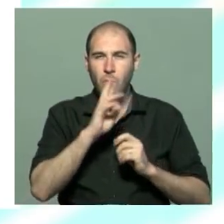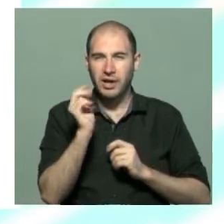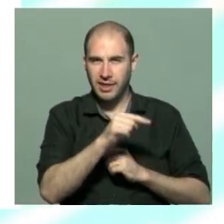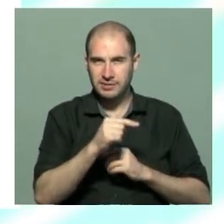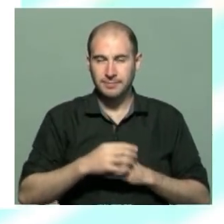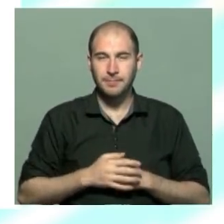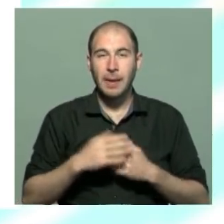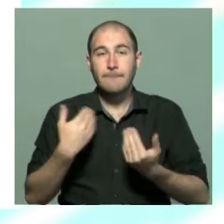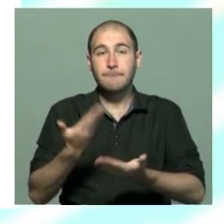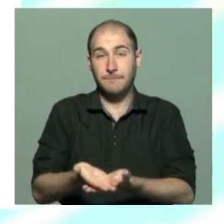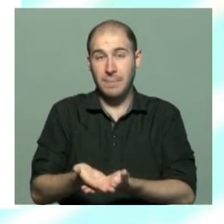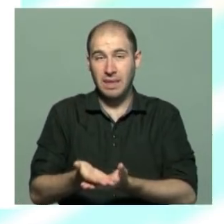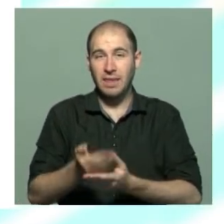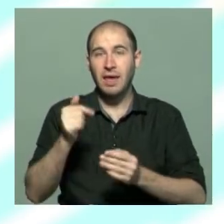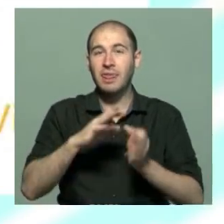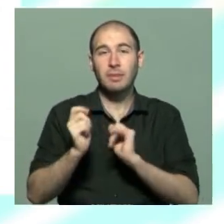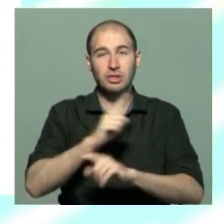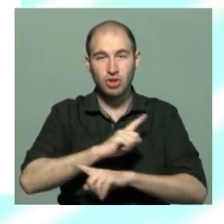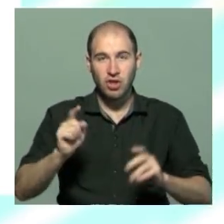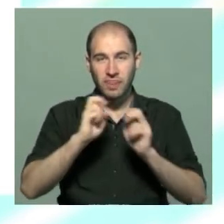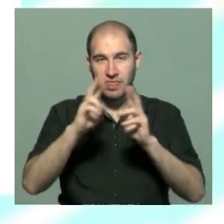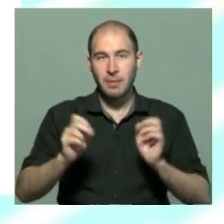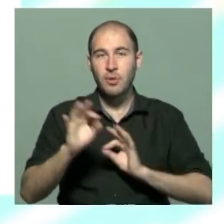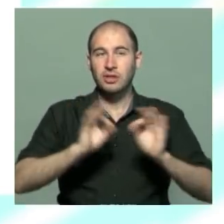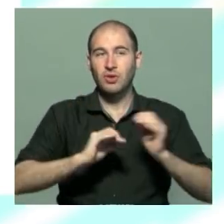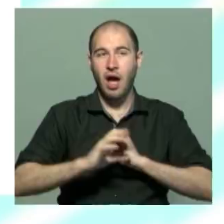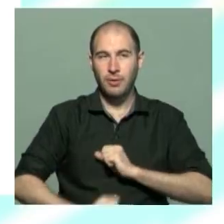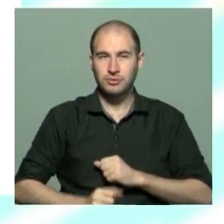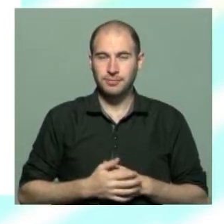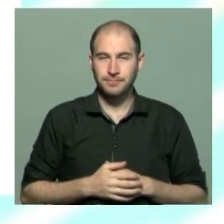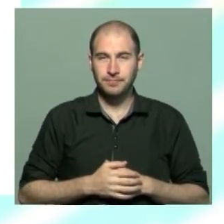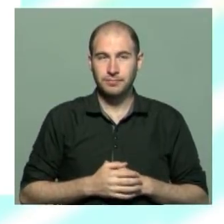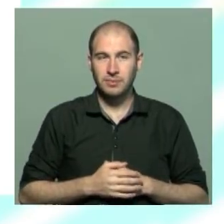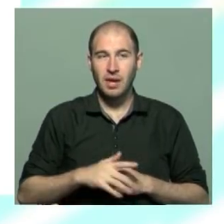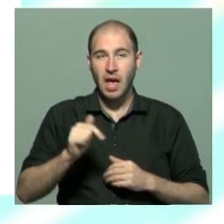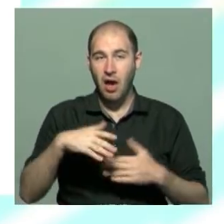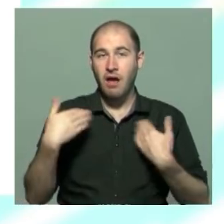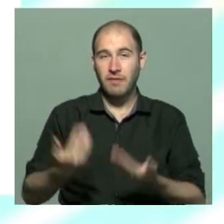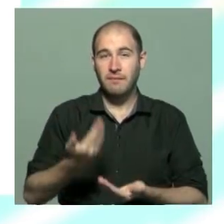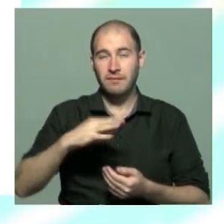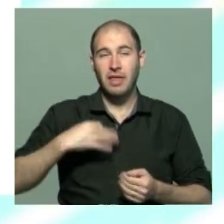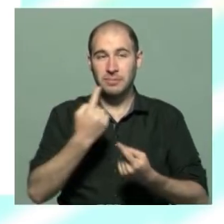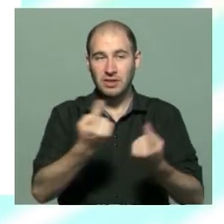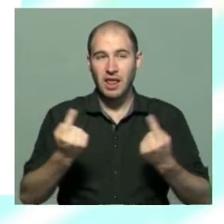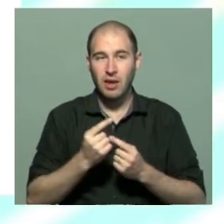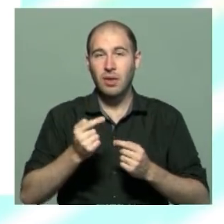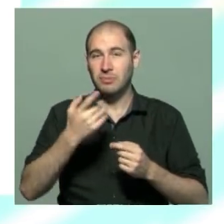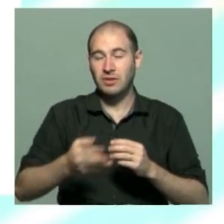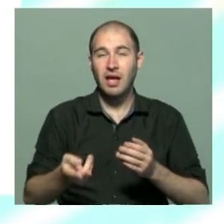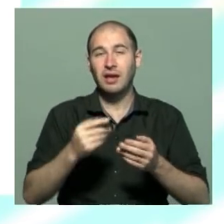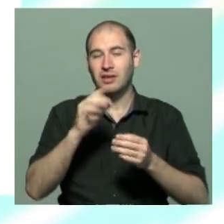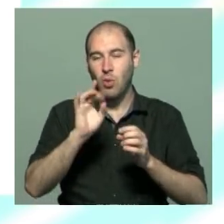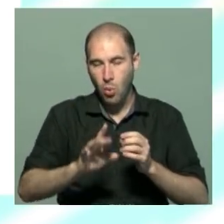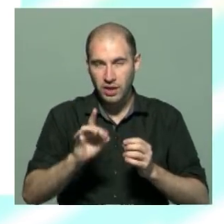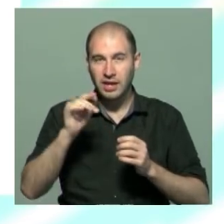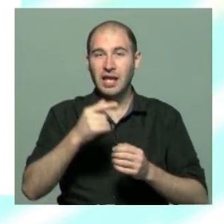Carrió, pidiendo justamente el no tratamiento del proyecto del aborto. Estamos a favor de la vida, cada persona es única y irrepetible, las